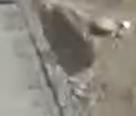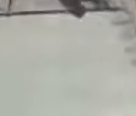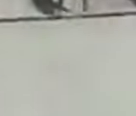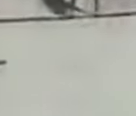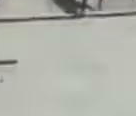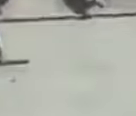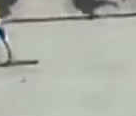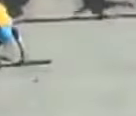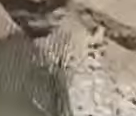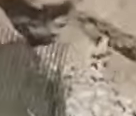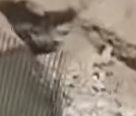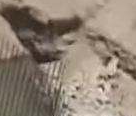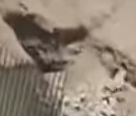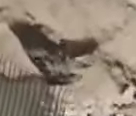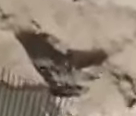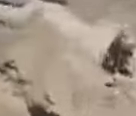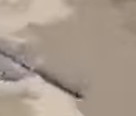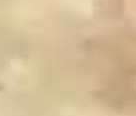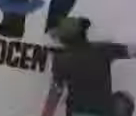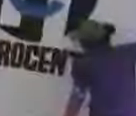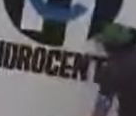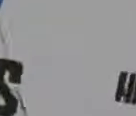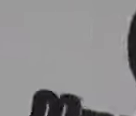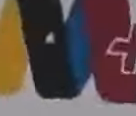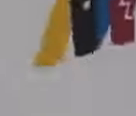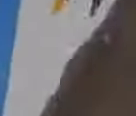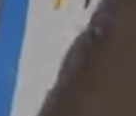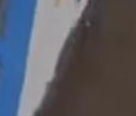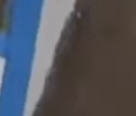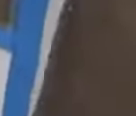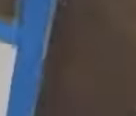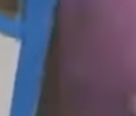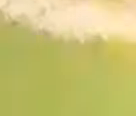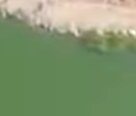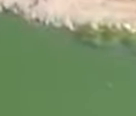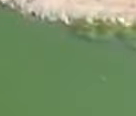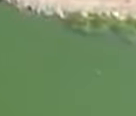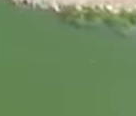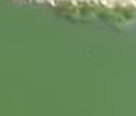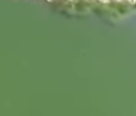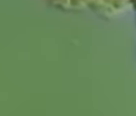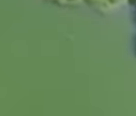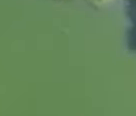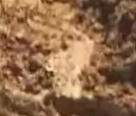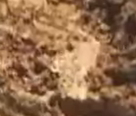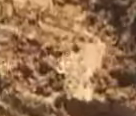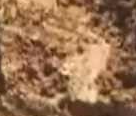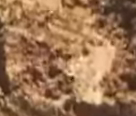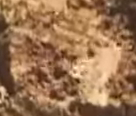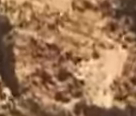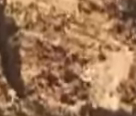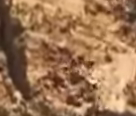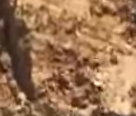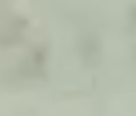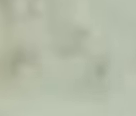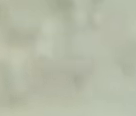inversión en grandes proyectos. También atiende pozos profundos, embalses y sistemas de